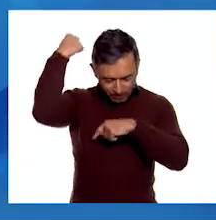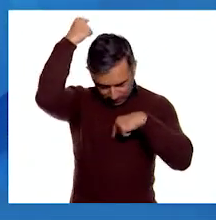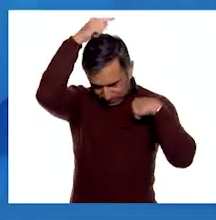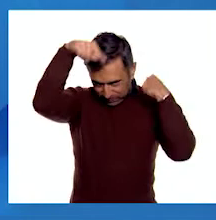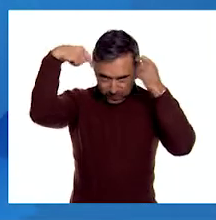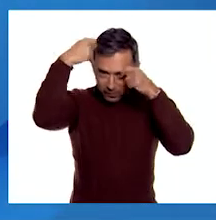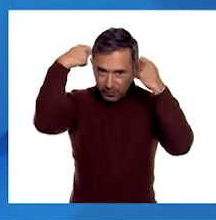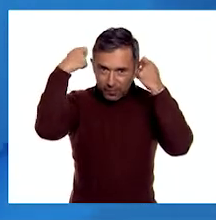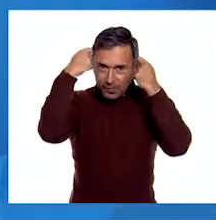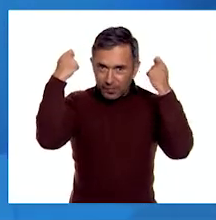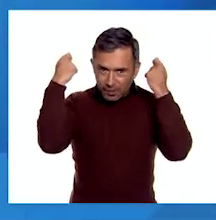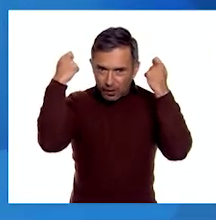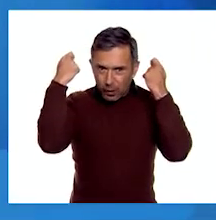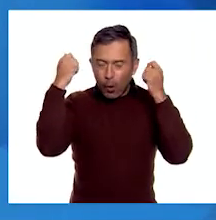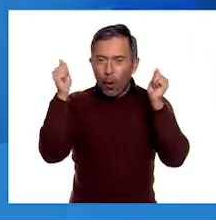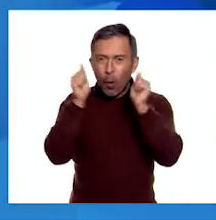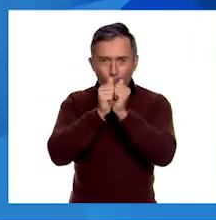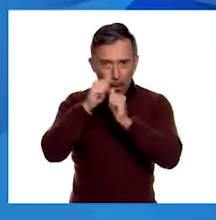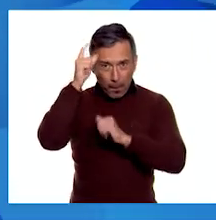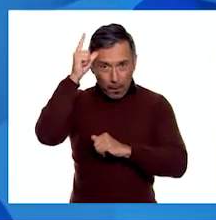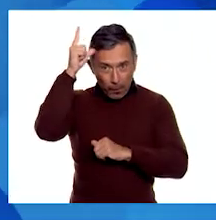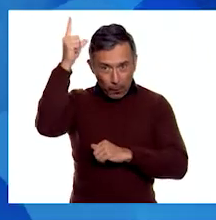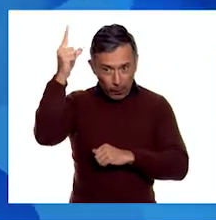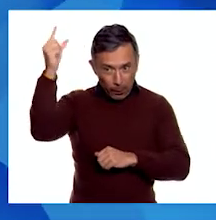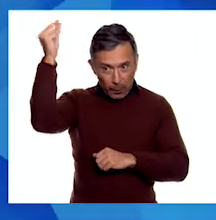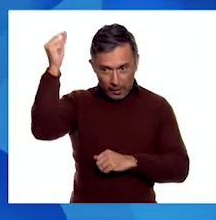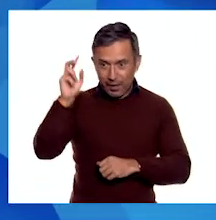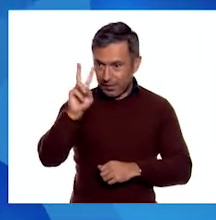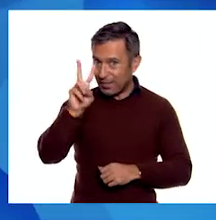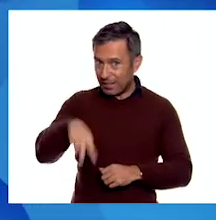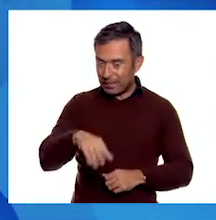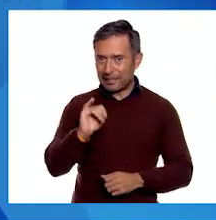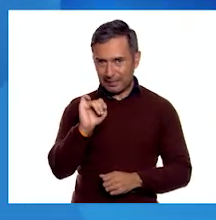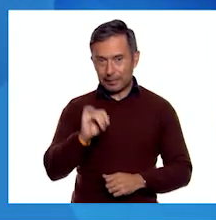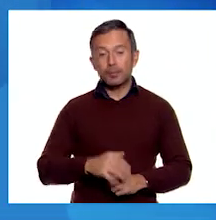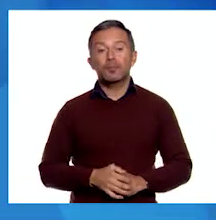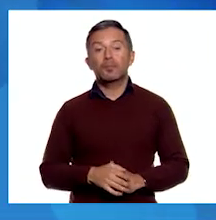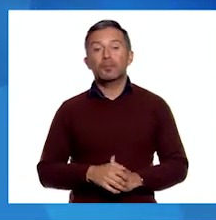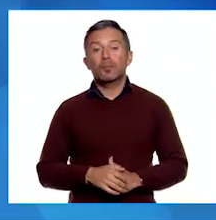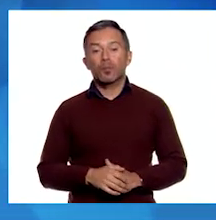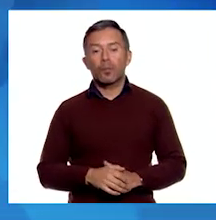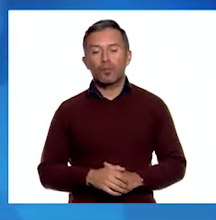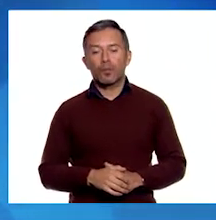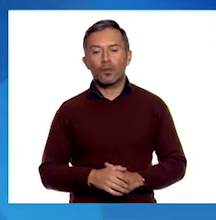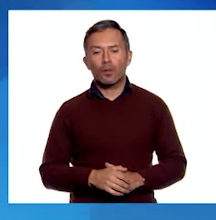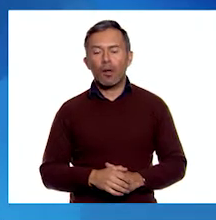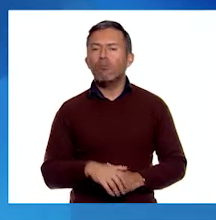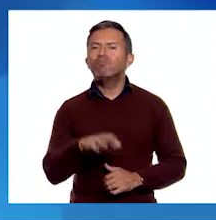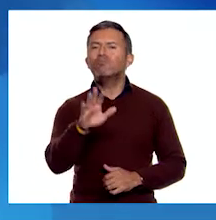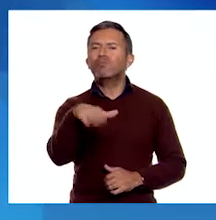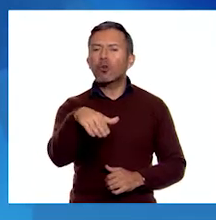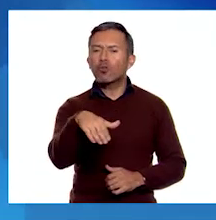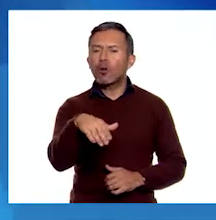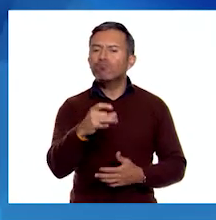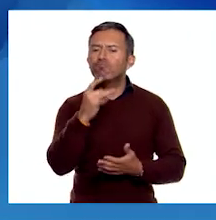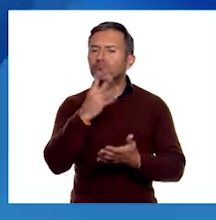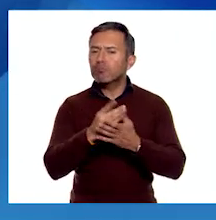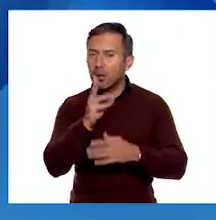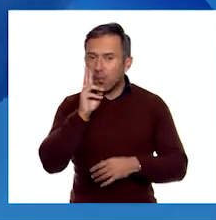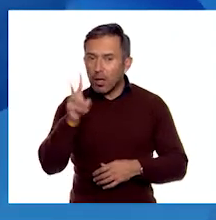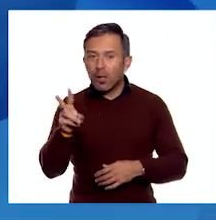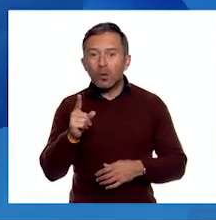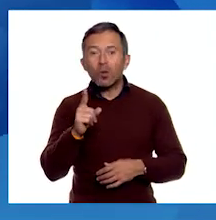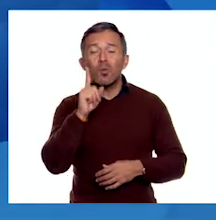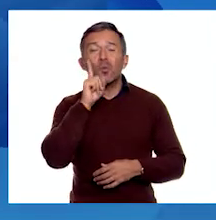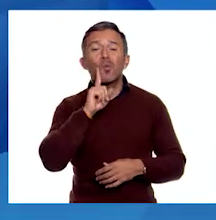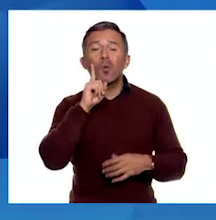Una mascada en la cabeza. Y una pluma, ¿verdad? Sí. Y entonces también... A ver, niños, ¿quién vio a la joven? ¿Quién vio a